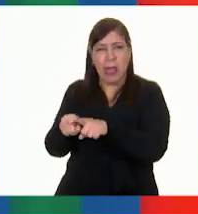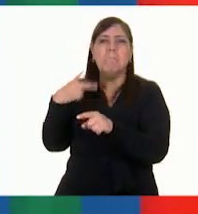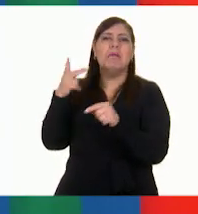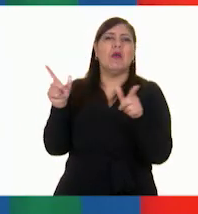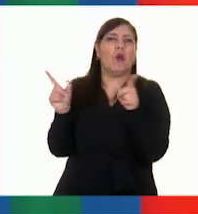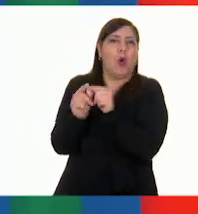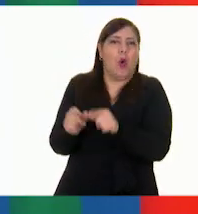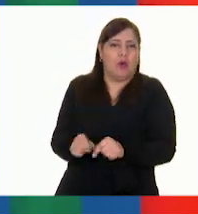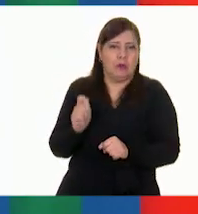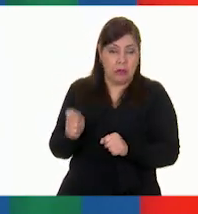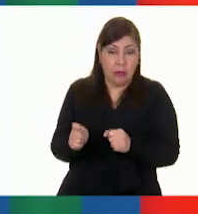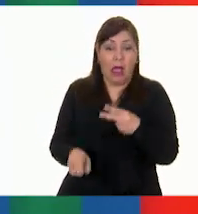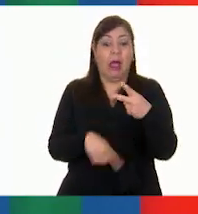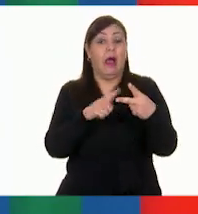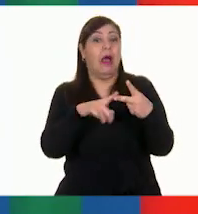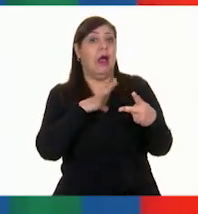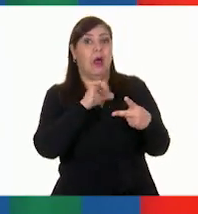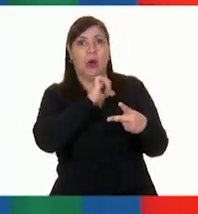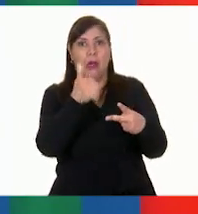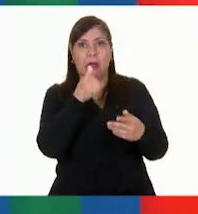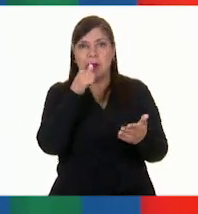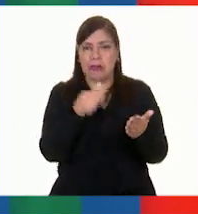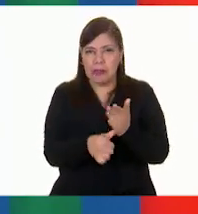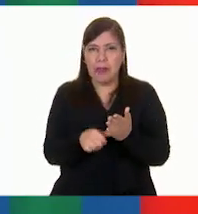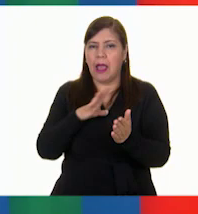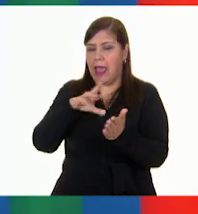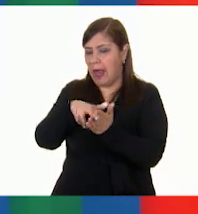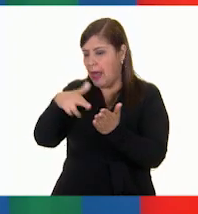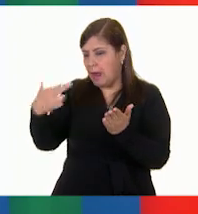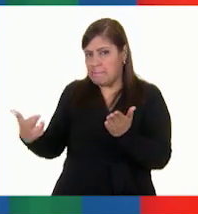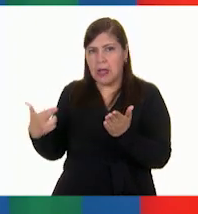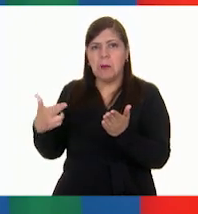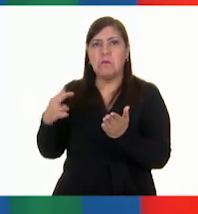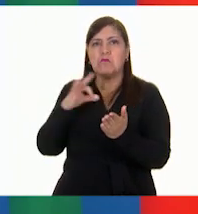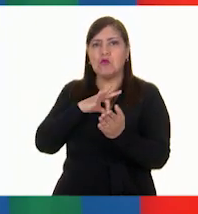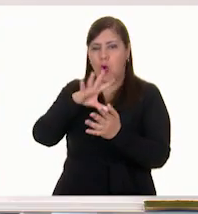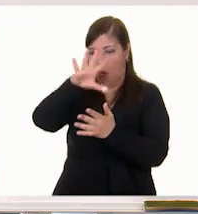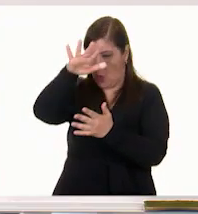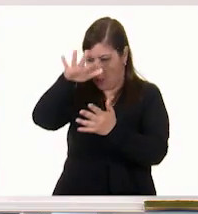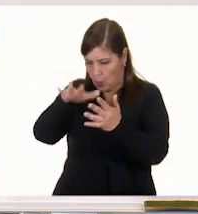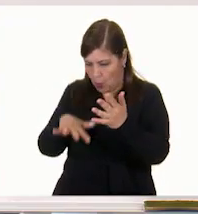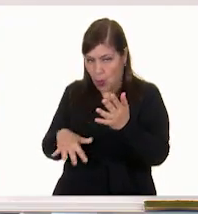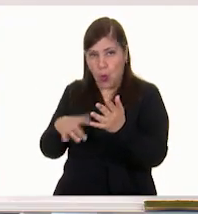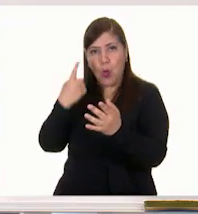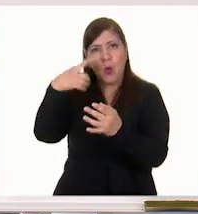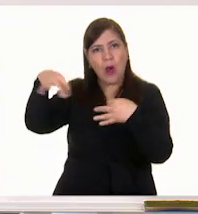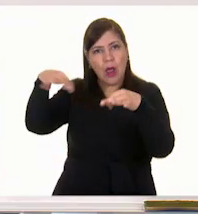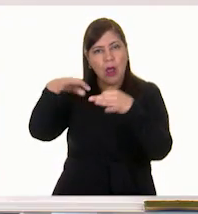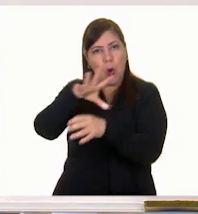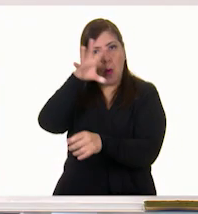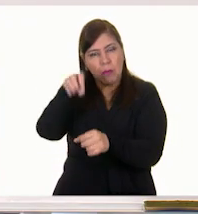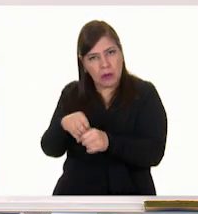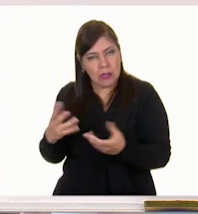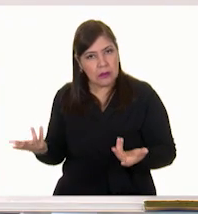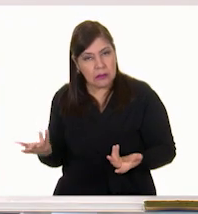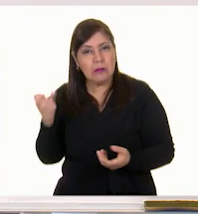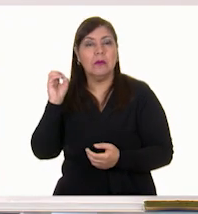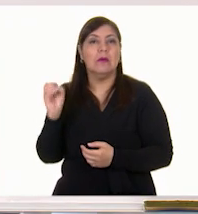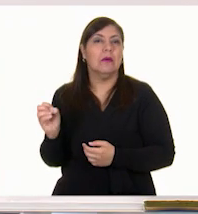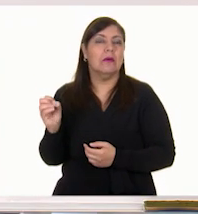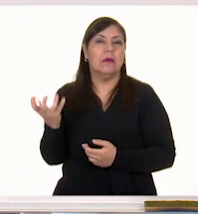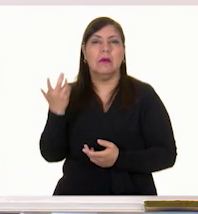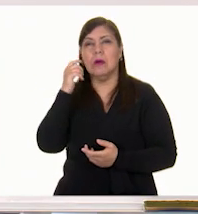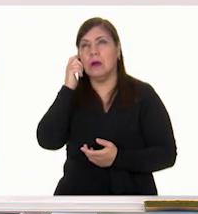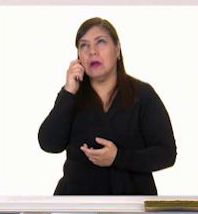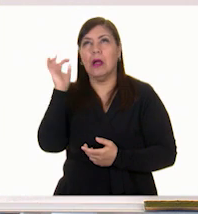Y hay otras en las que, por ejemplo, las revistas pues pueden hacer una carta completa, como de una cuartilla completa o a